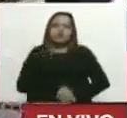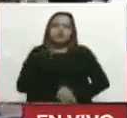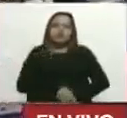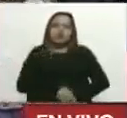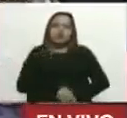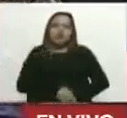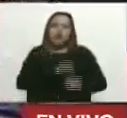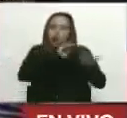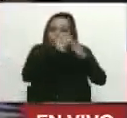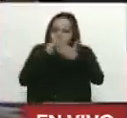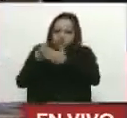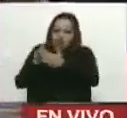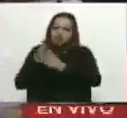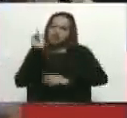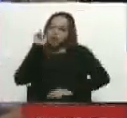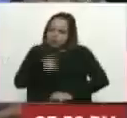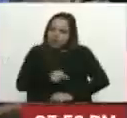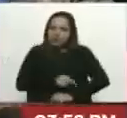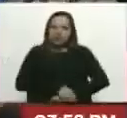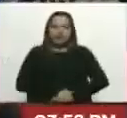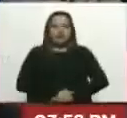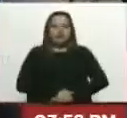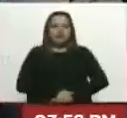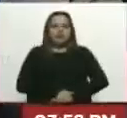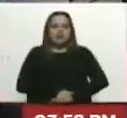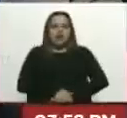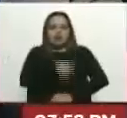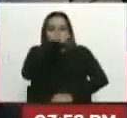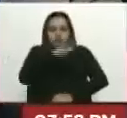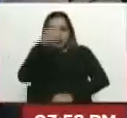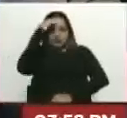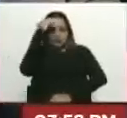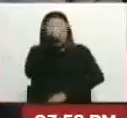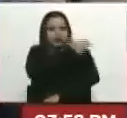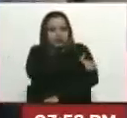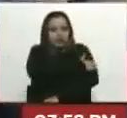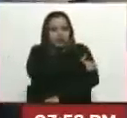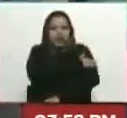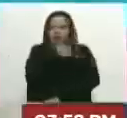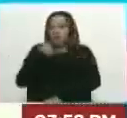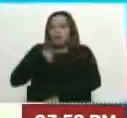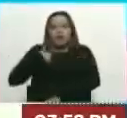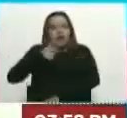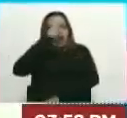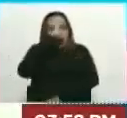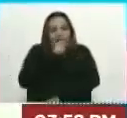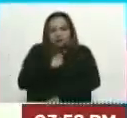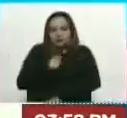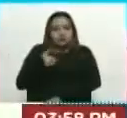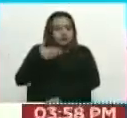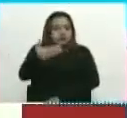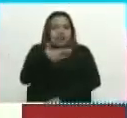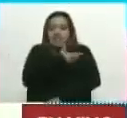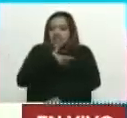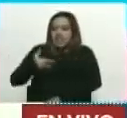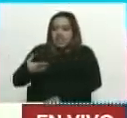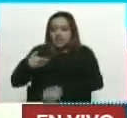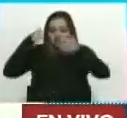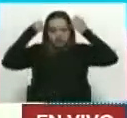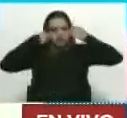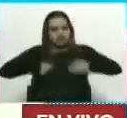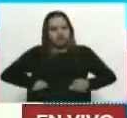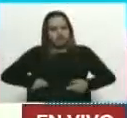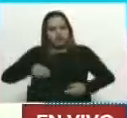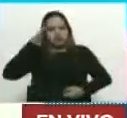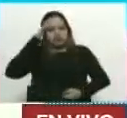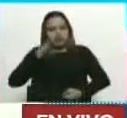comunitario, sino también un miliciano, una miliciana de cualquier edad que quiera colocarse un uniforme,